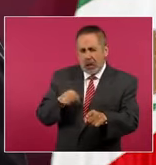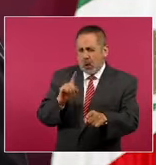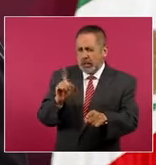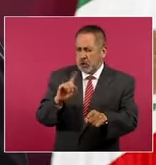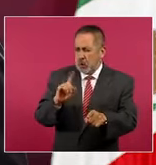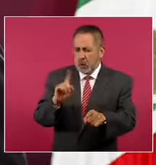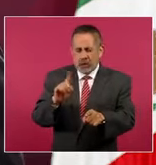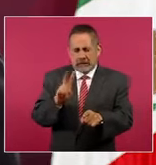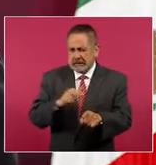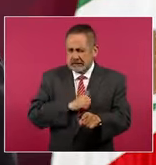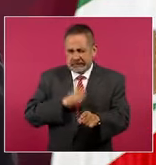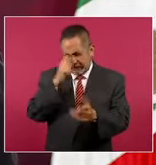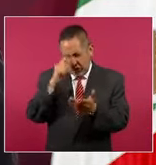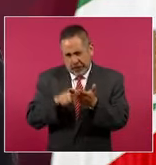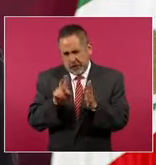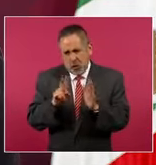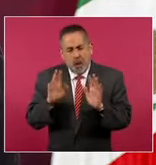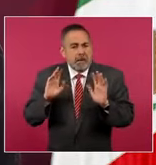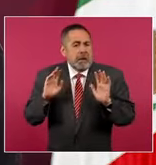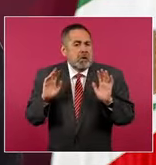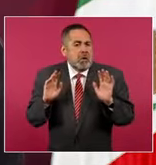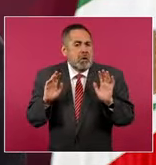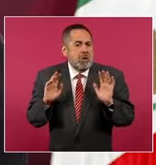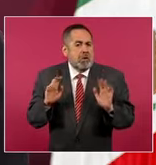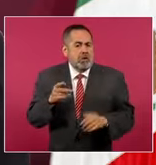desgraciadamente, pero no hay que